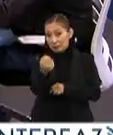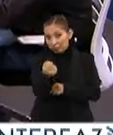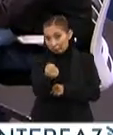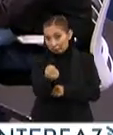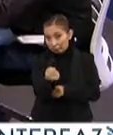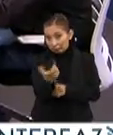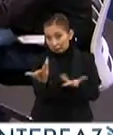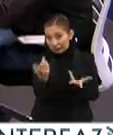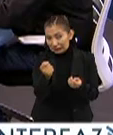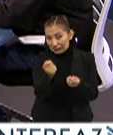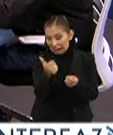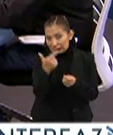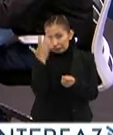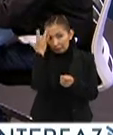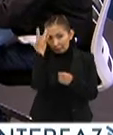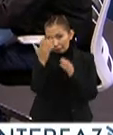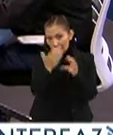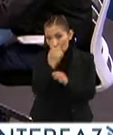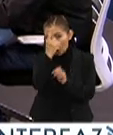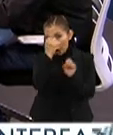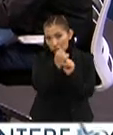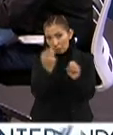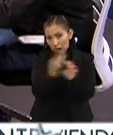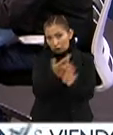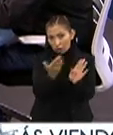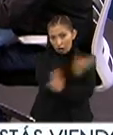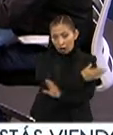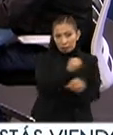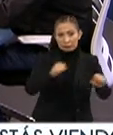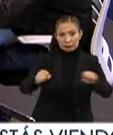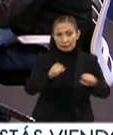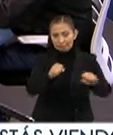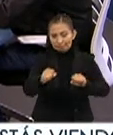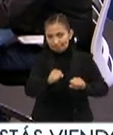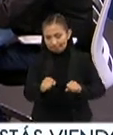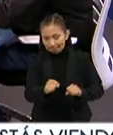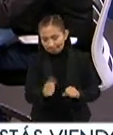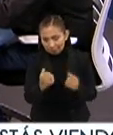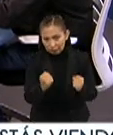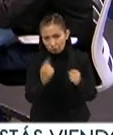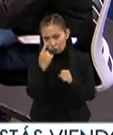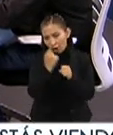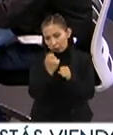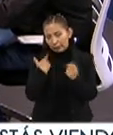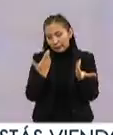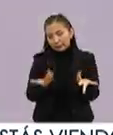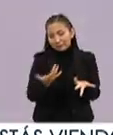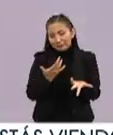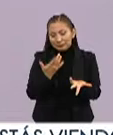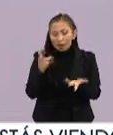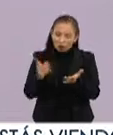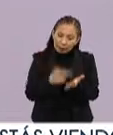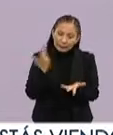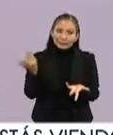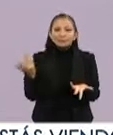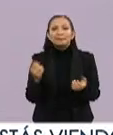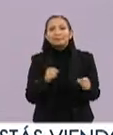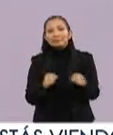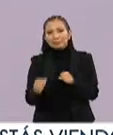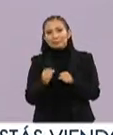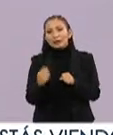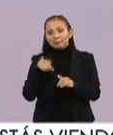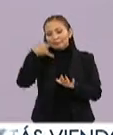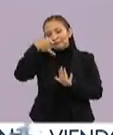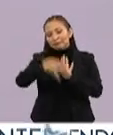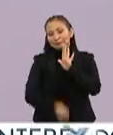septiembre, a punto de cumplir un año ya de este terremoto que el año pasado pues, nos volvió a sacudir desde